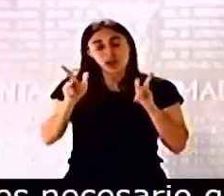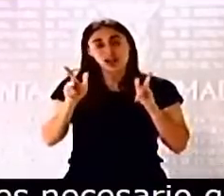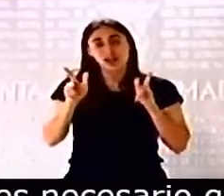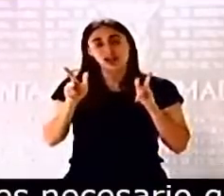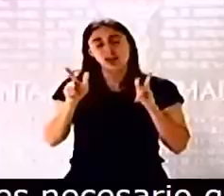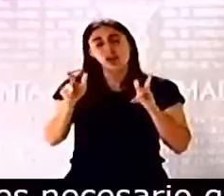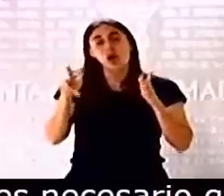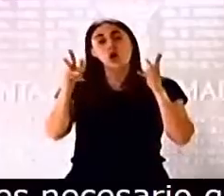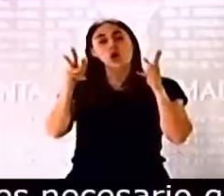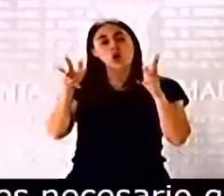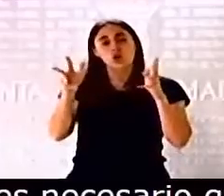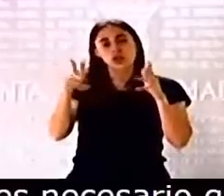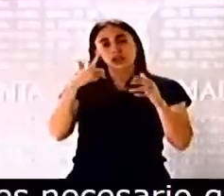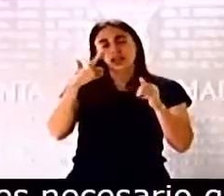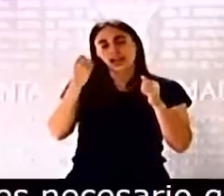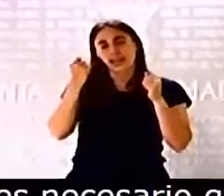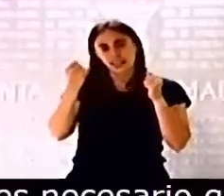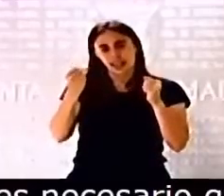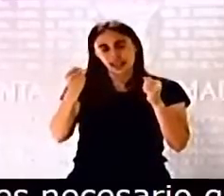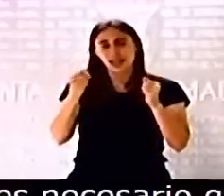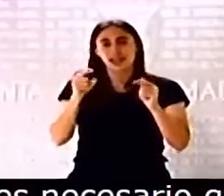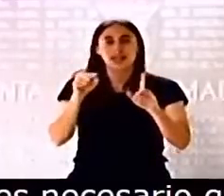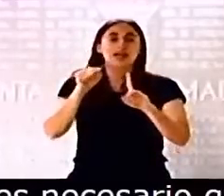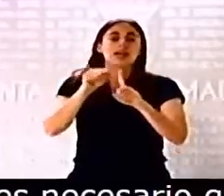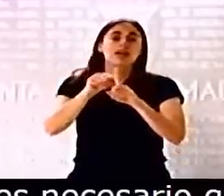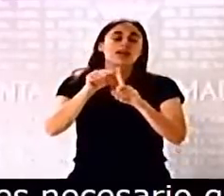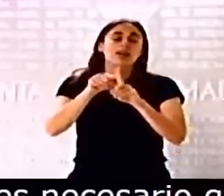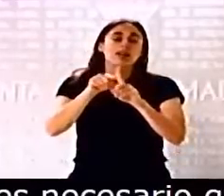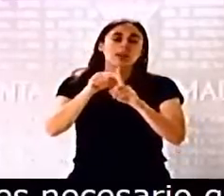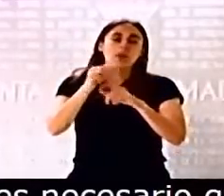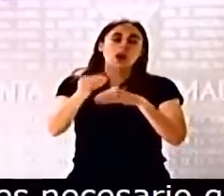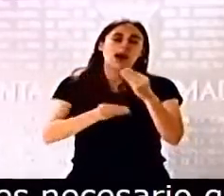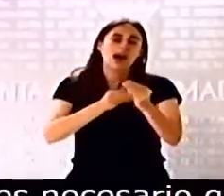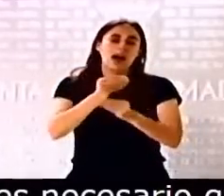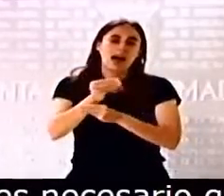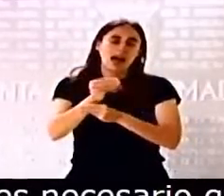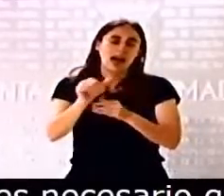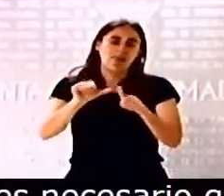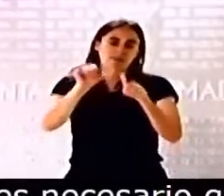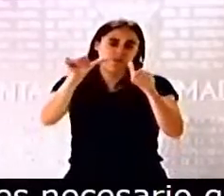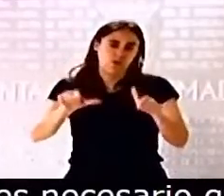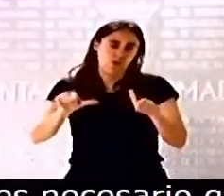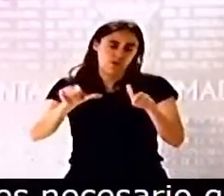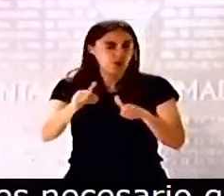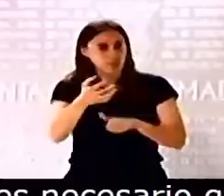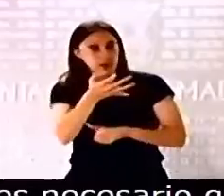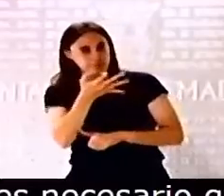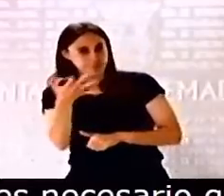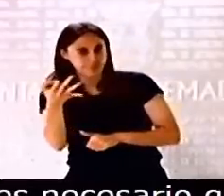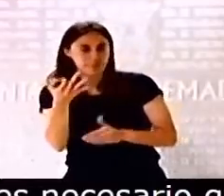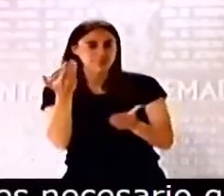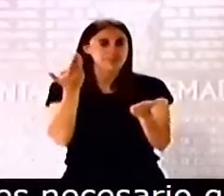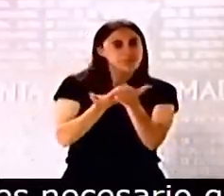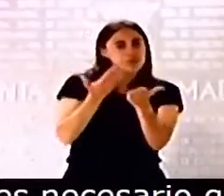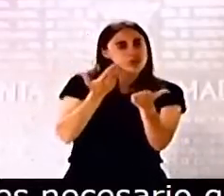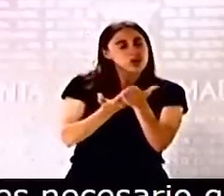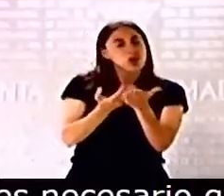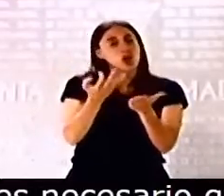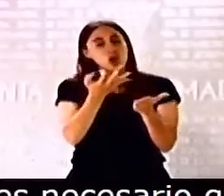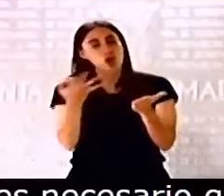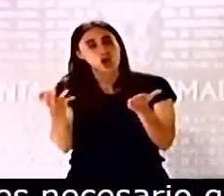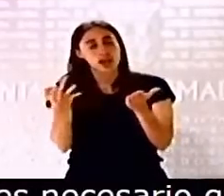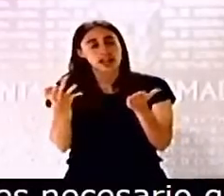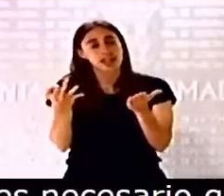de Sanidad para que se realice debidamente acreditado actividades